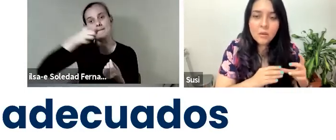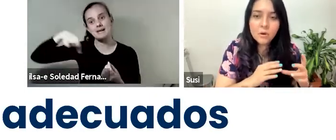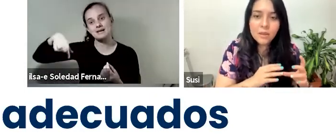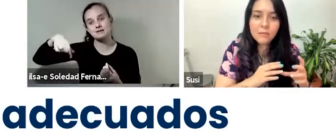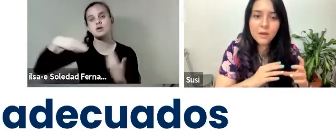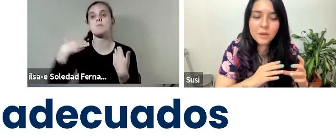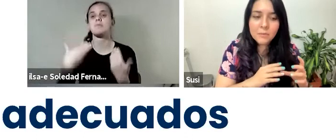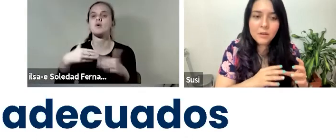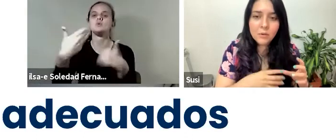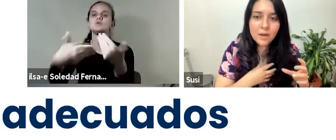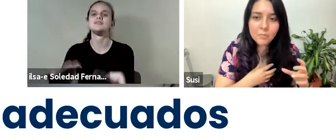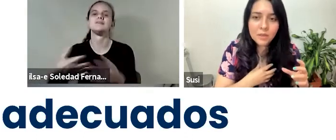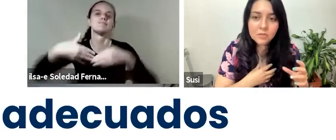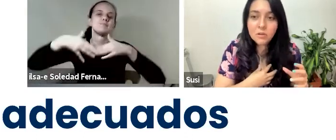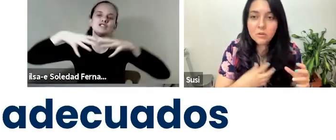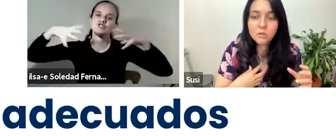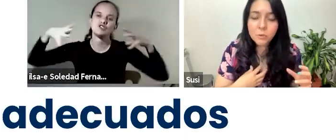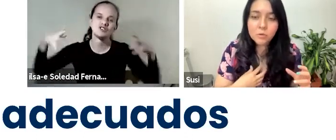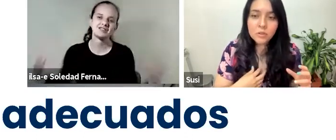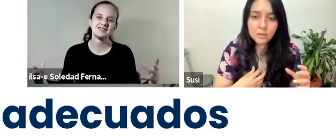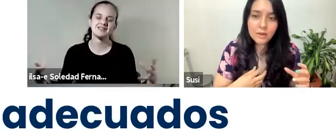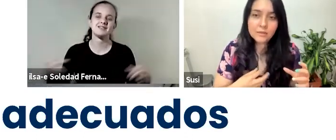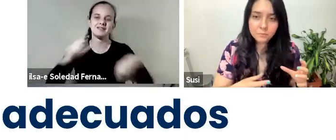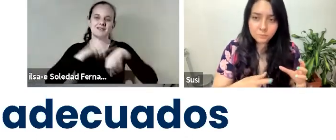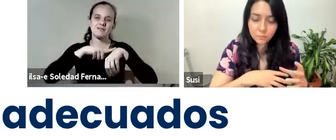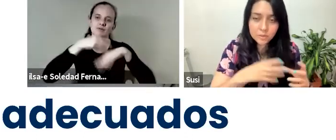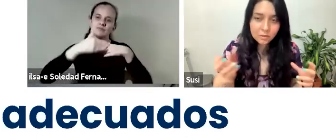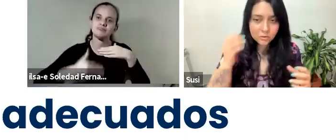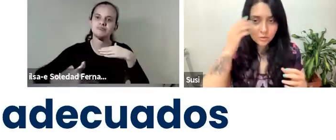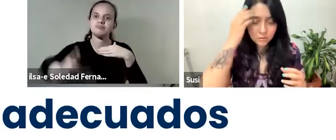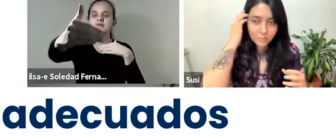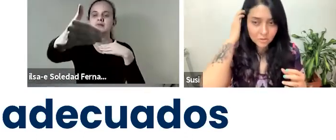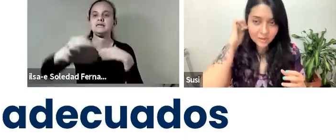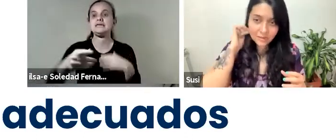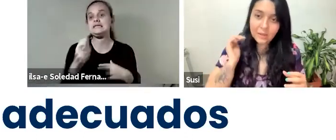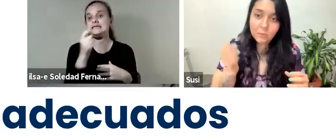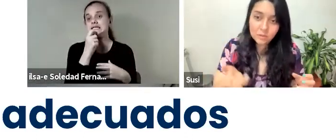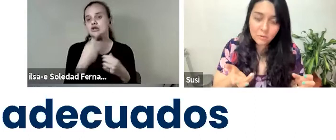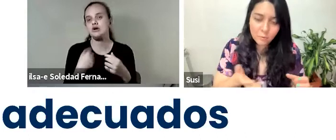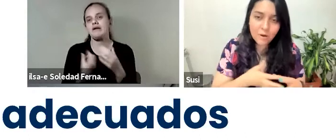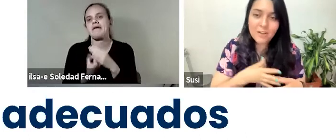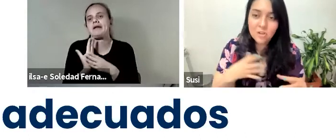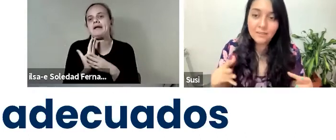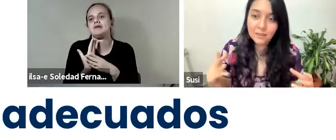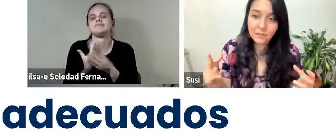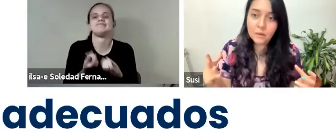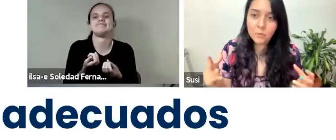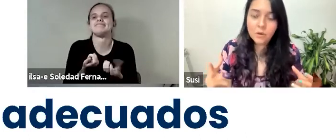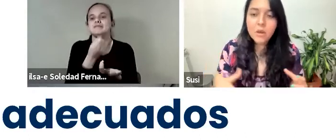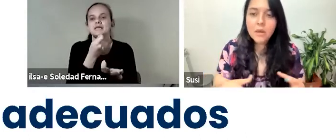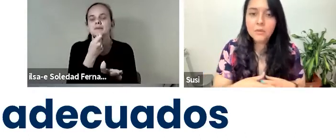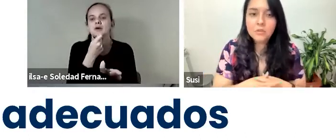protocolos, porque van a permitir que nuestras aplicaciones o nuestros productos digitales puedan ser usados en una mayor cantidad de dispositivos por una mayor cantidad